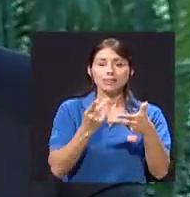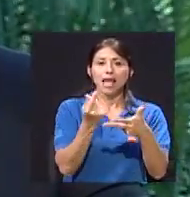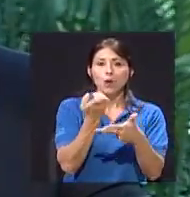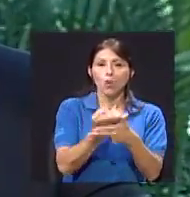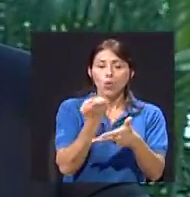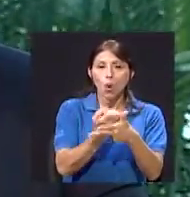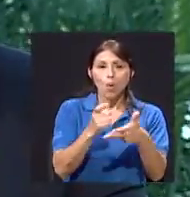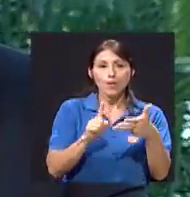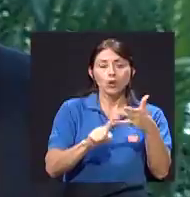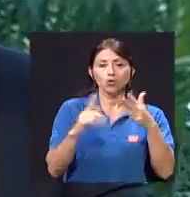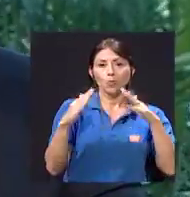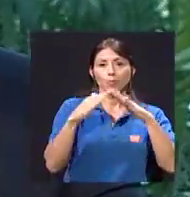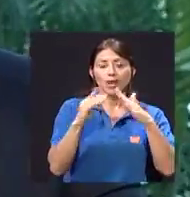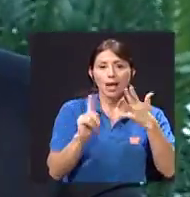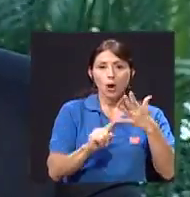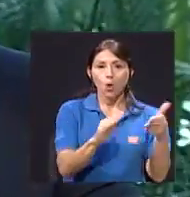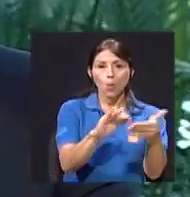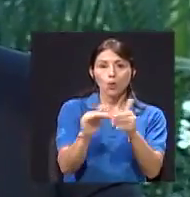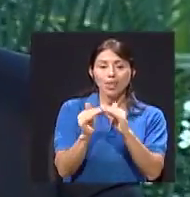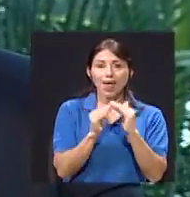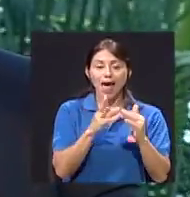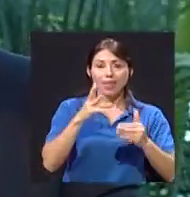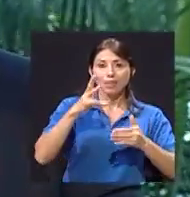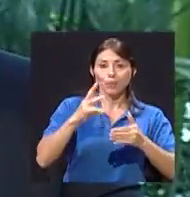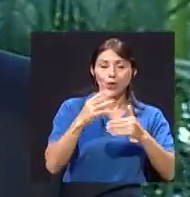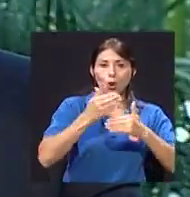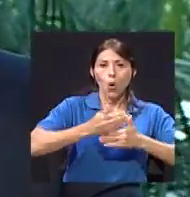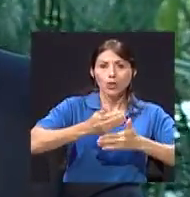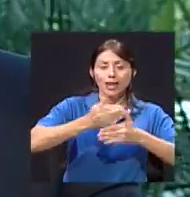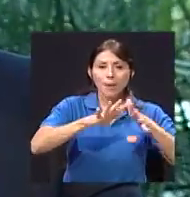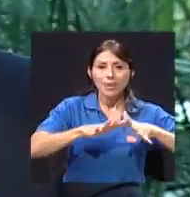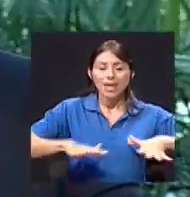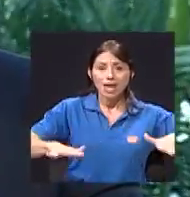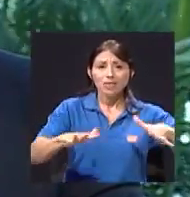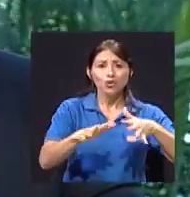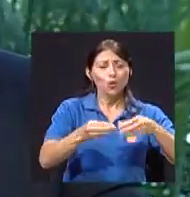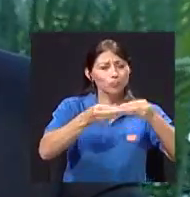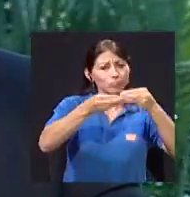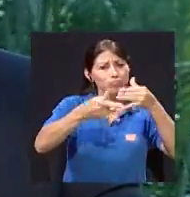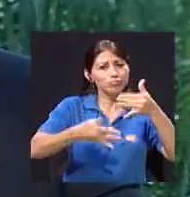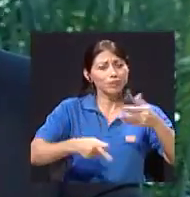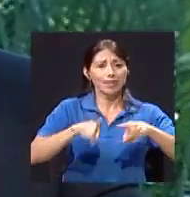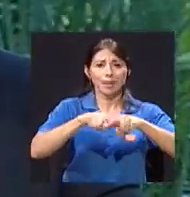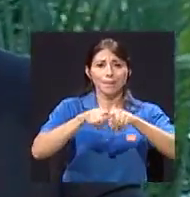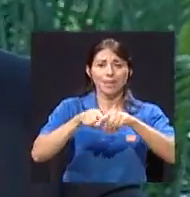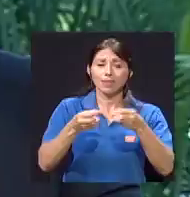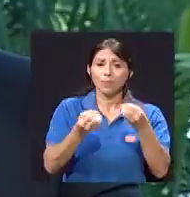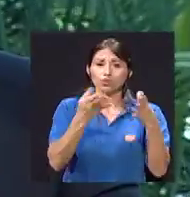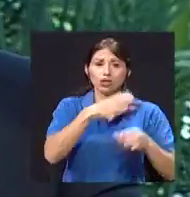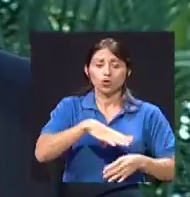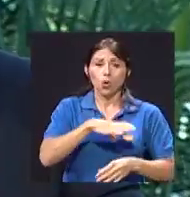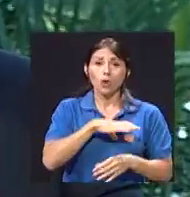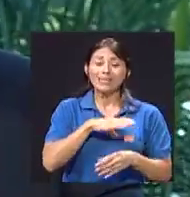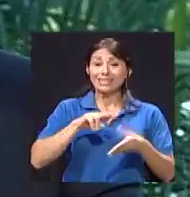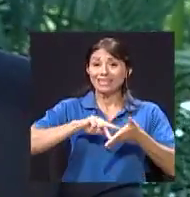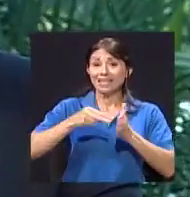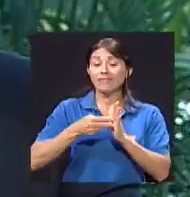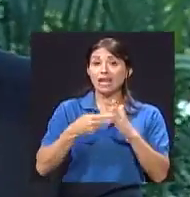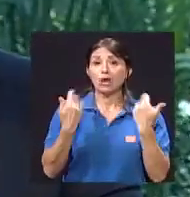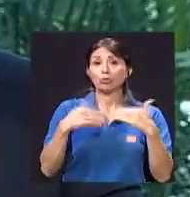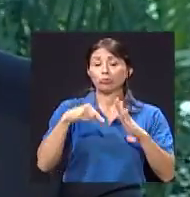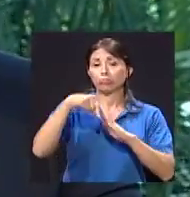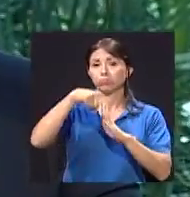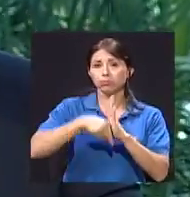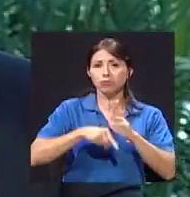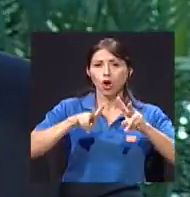las comunidades, del ordenamiento territorial, múltiples factores, y eso la hace muy compleja. Y además poder